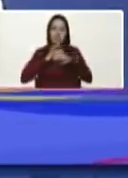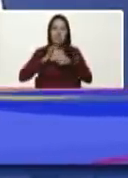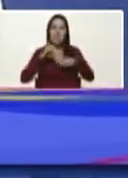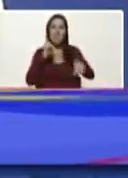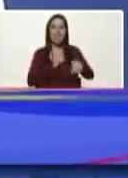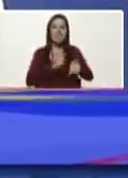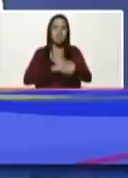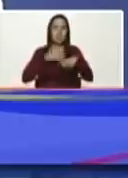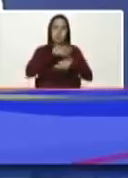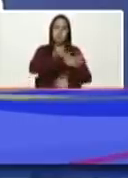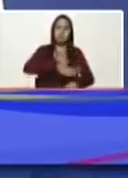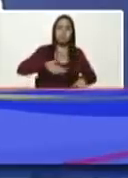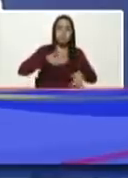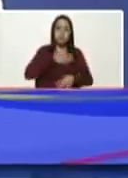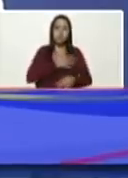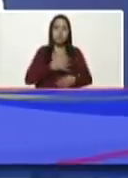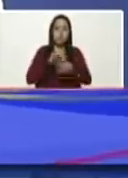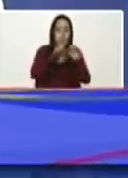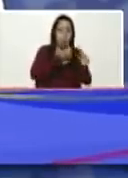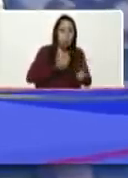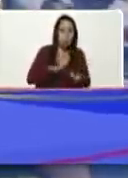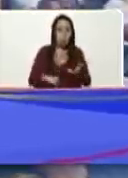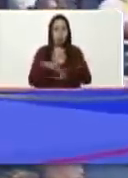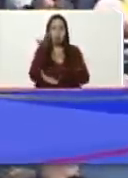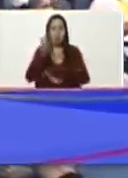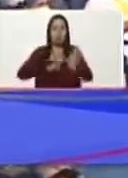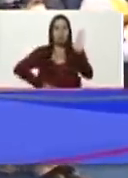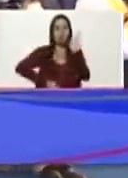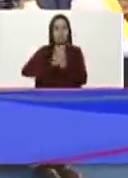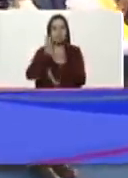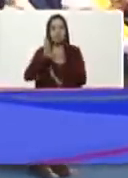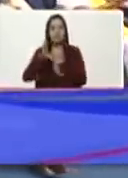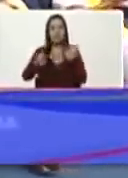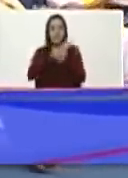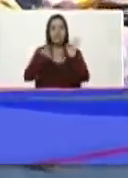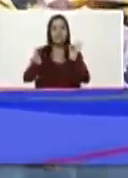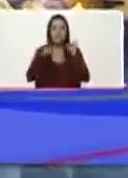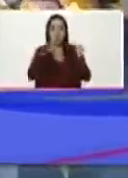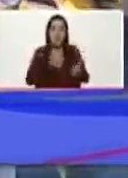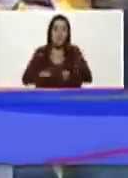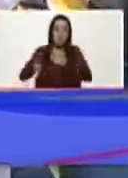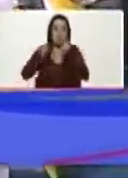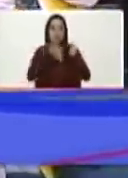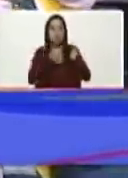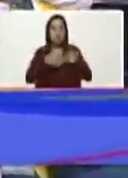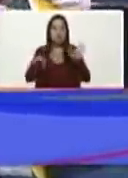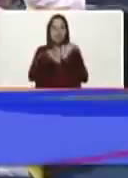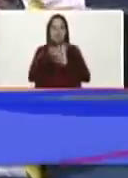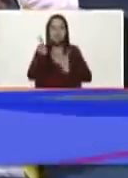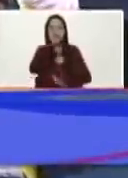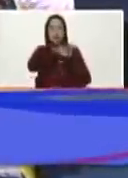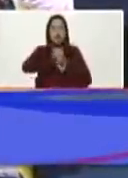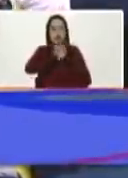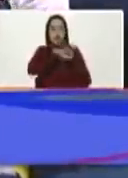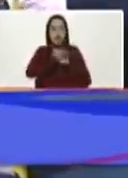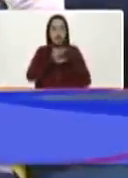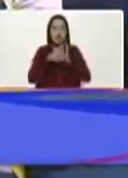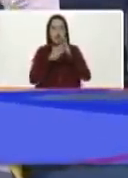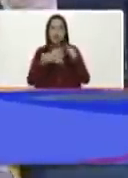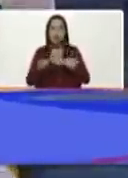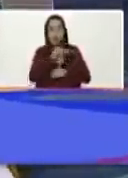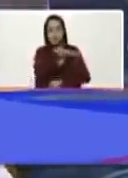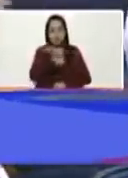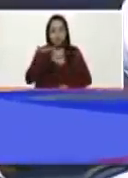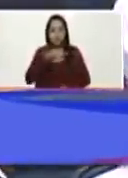del gozo, de la prosperidad, del crecimiento de los derechos económicos, de los derechos sociales, de todos y de